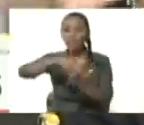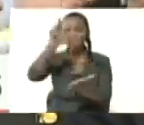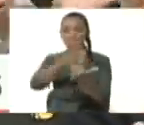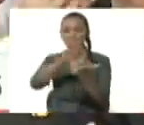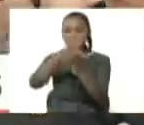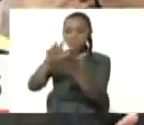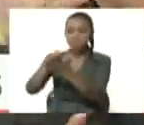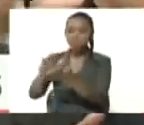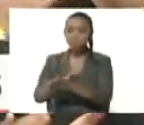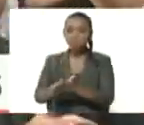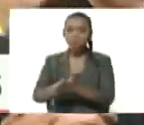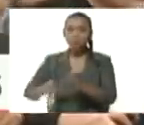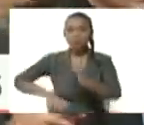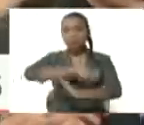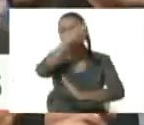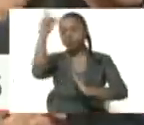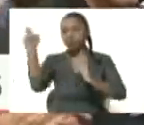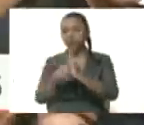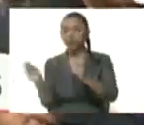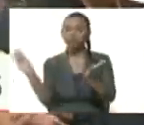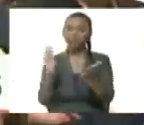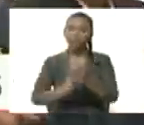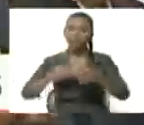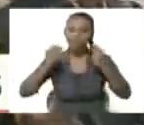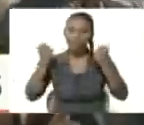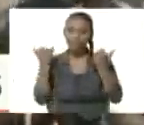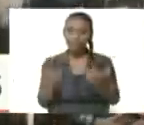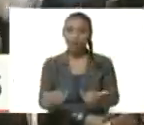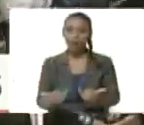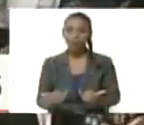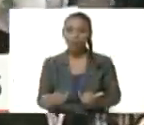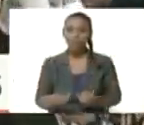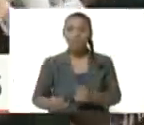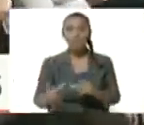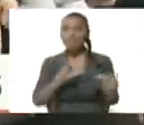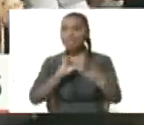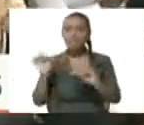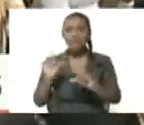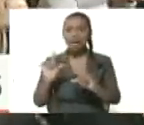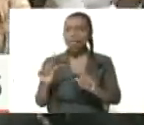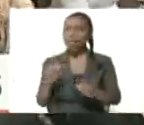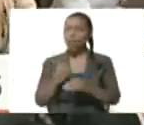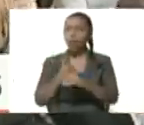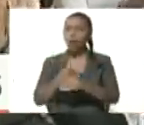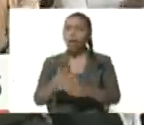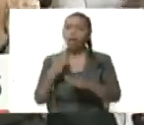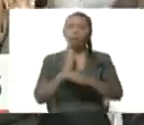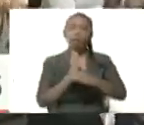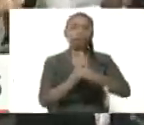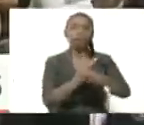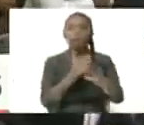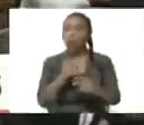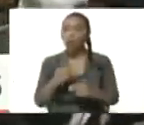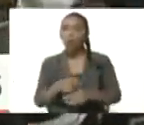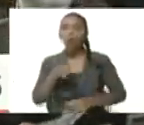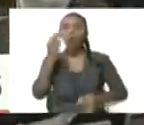aprobadas plenamente para su aplicación inmediata, sin retardo, sin justificación.